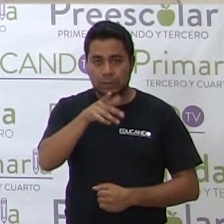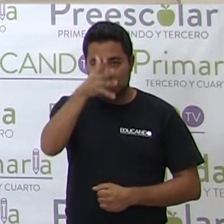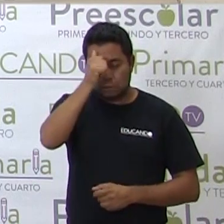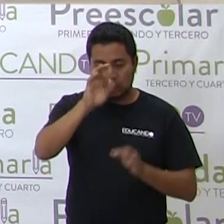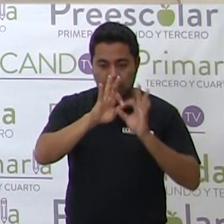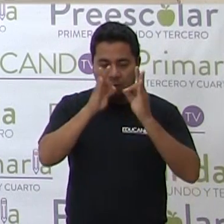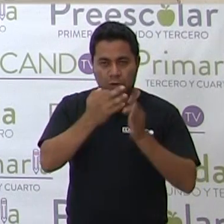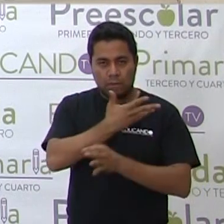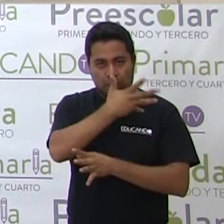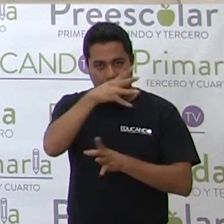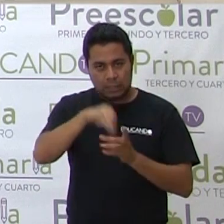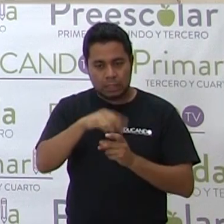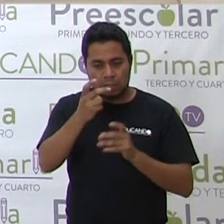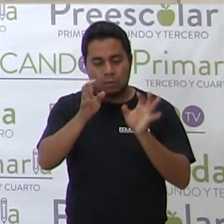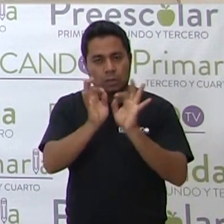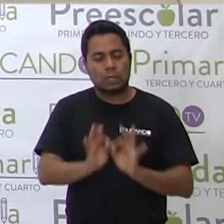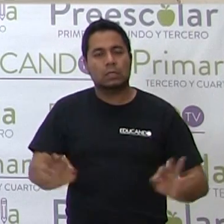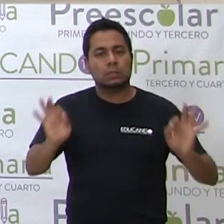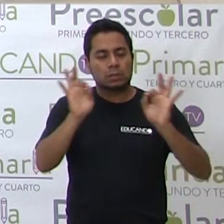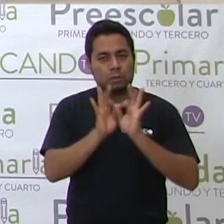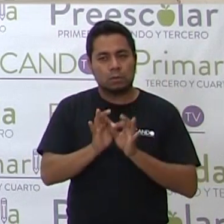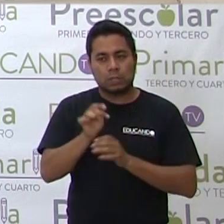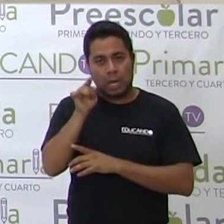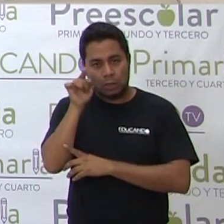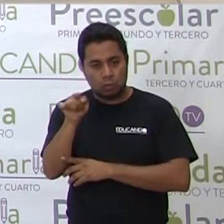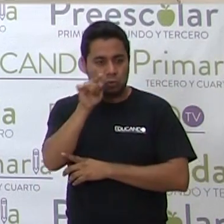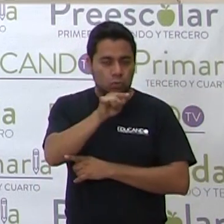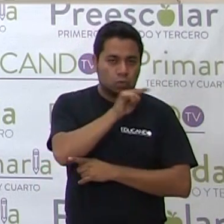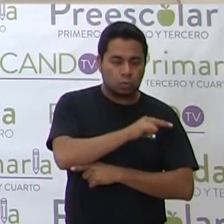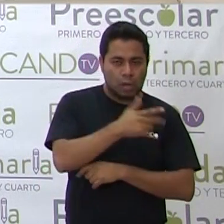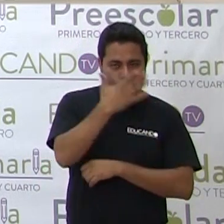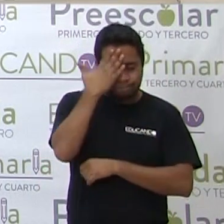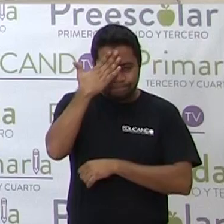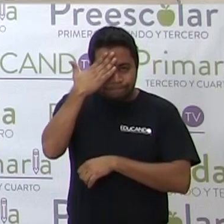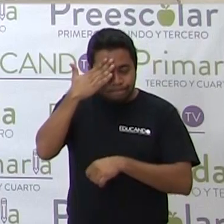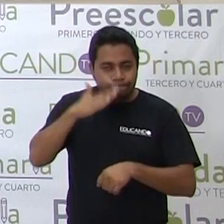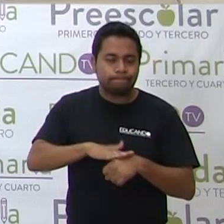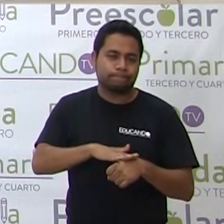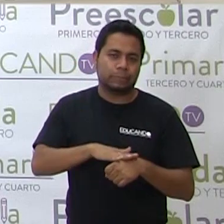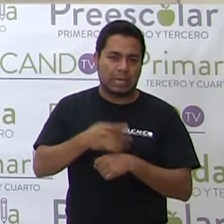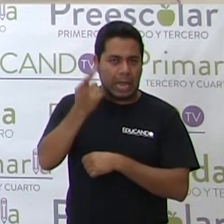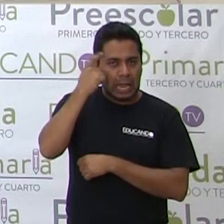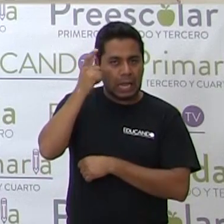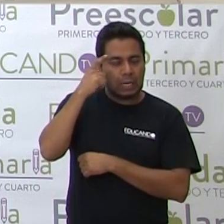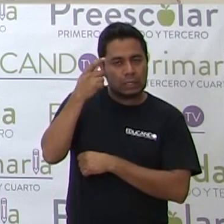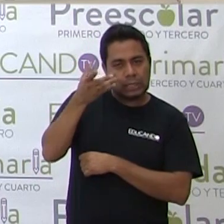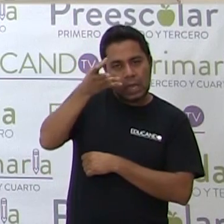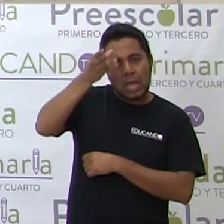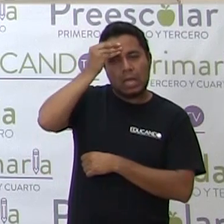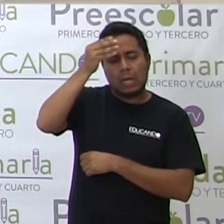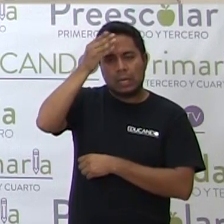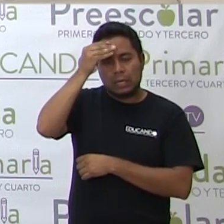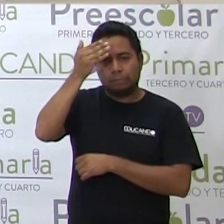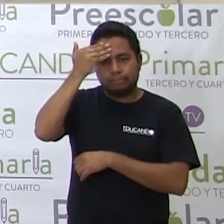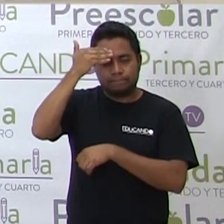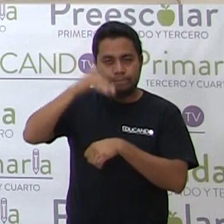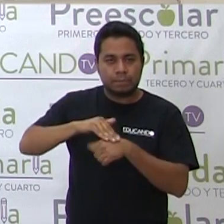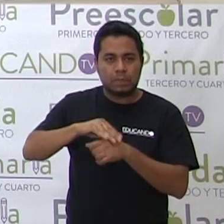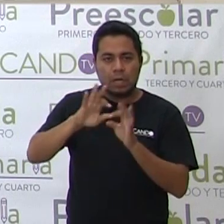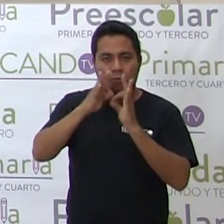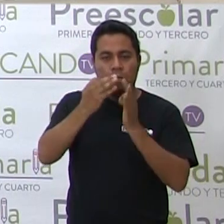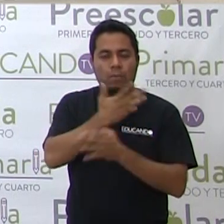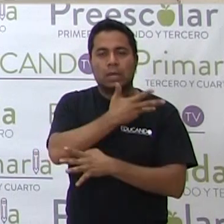general es muy importante que ustedes retengan sí En su memoria en su cabecita la